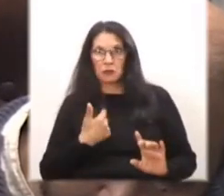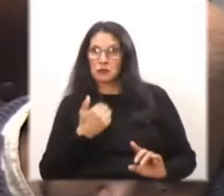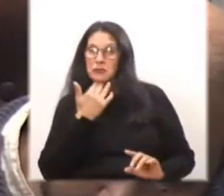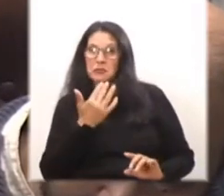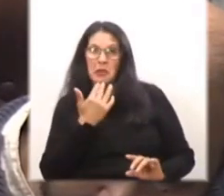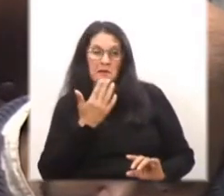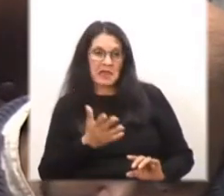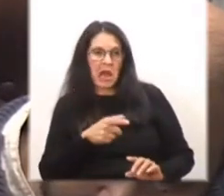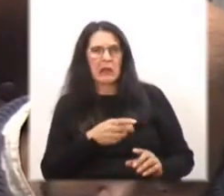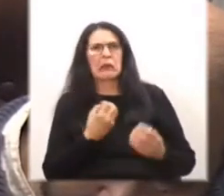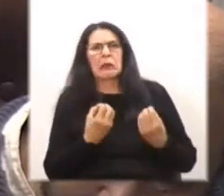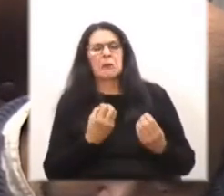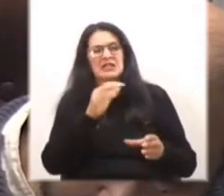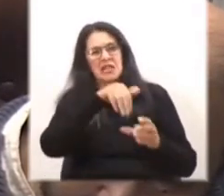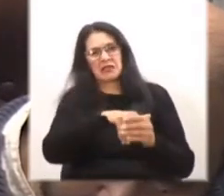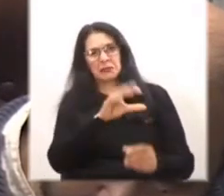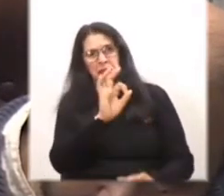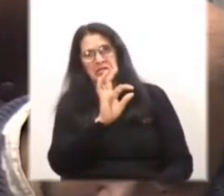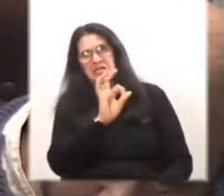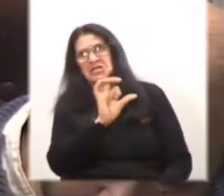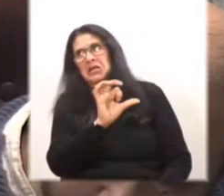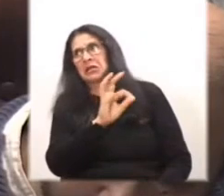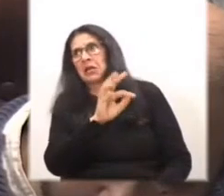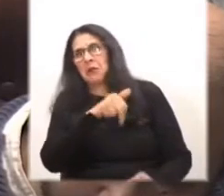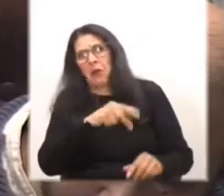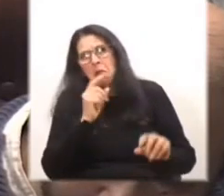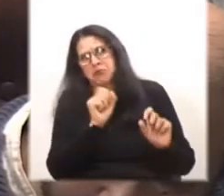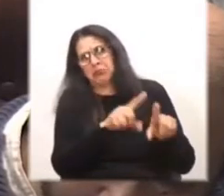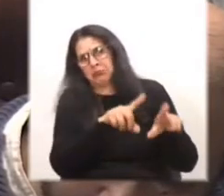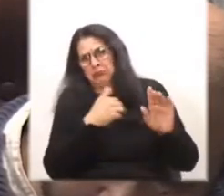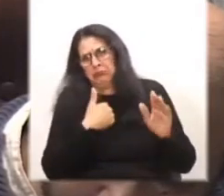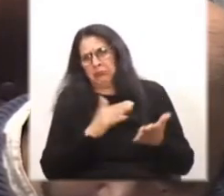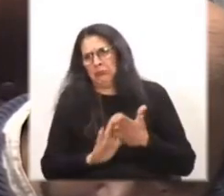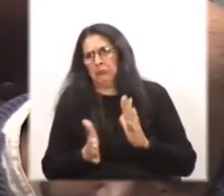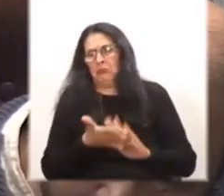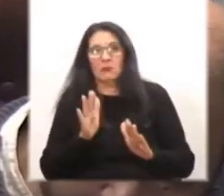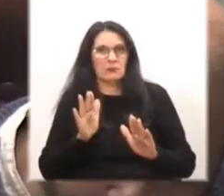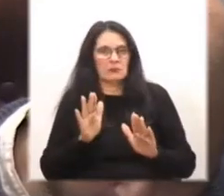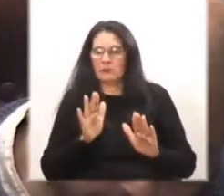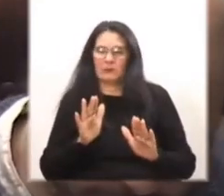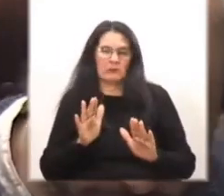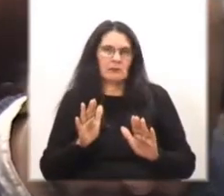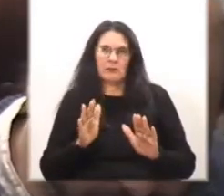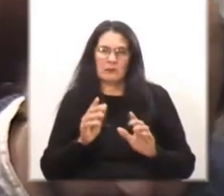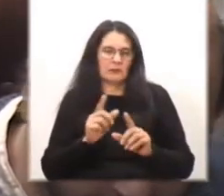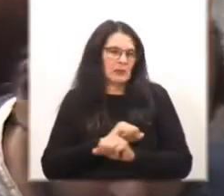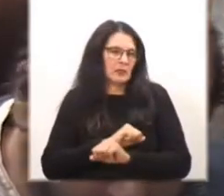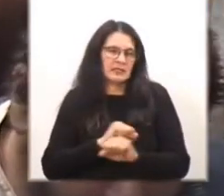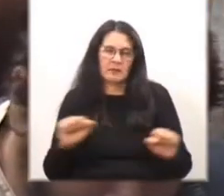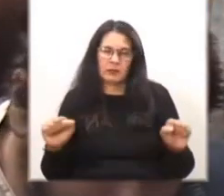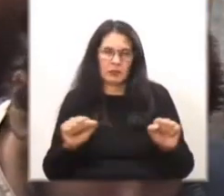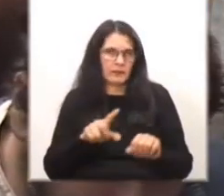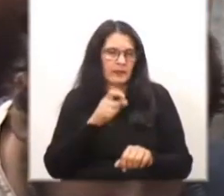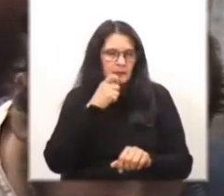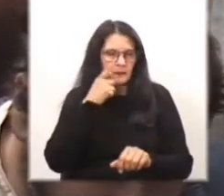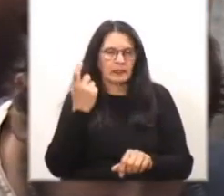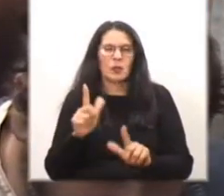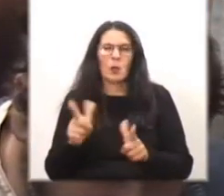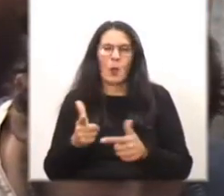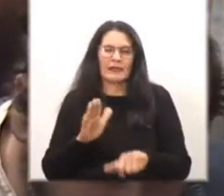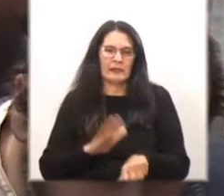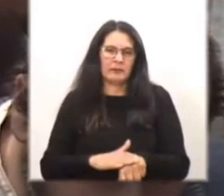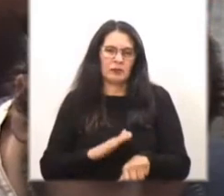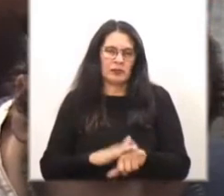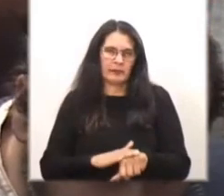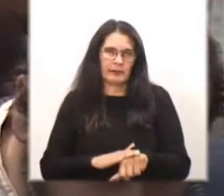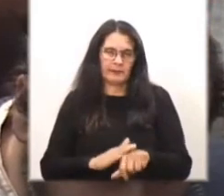delegación uruguaya en CTM es realmente aberrante e irresponsable.